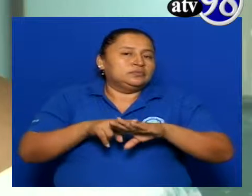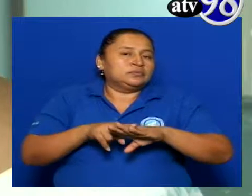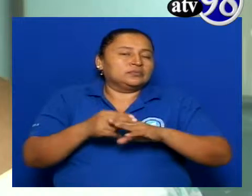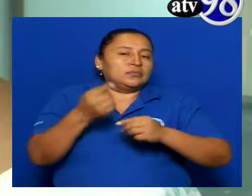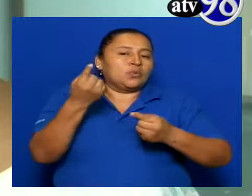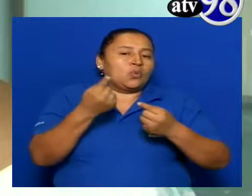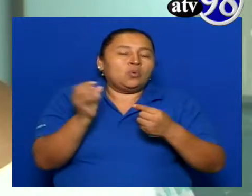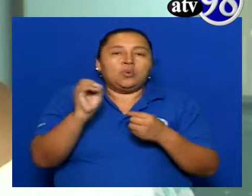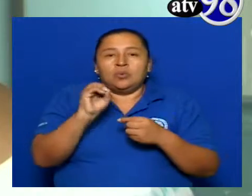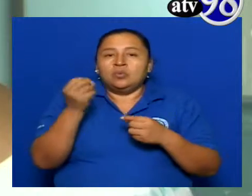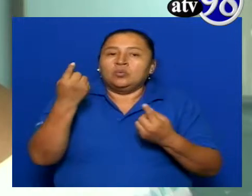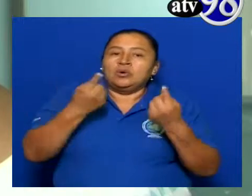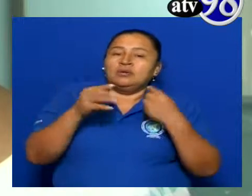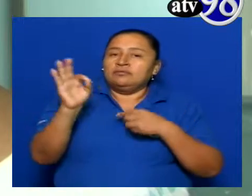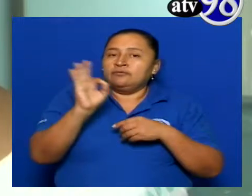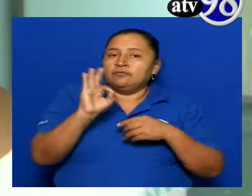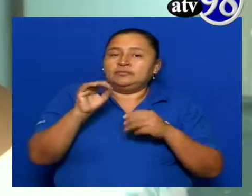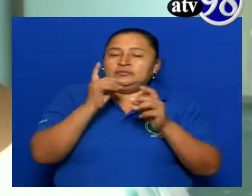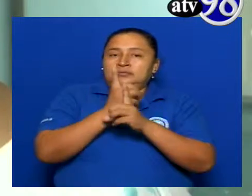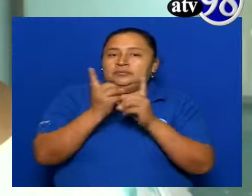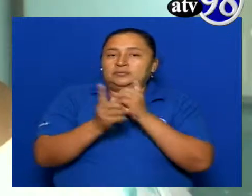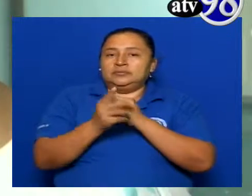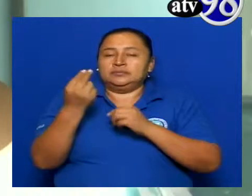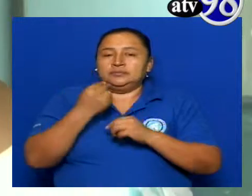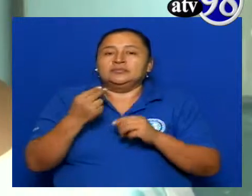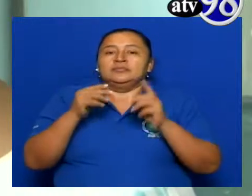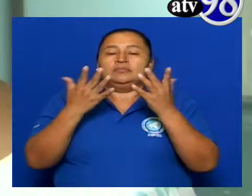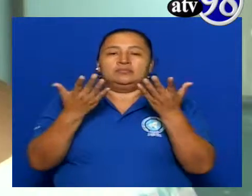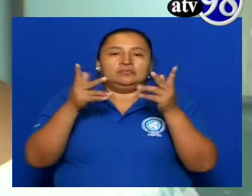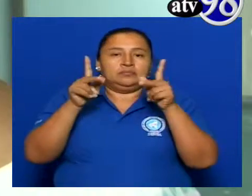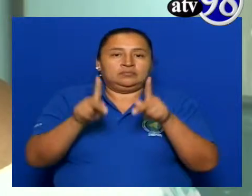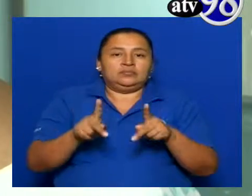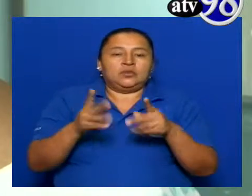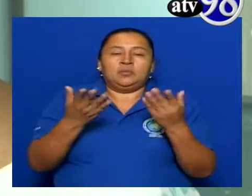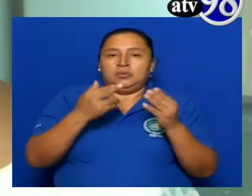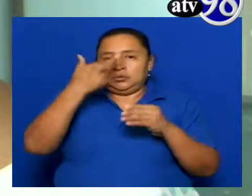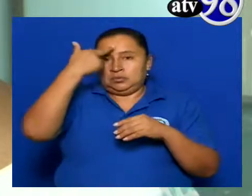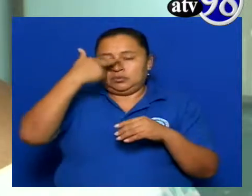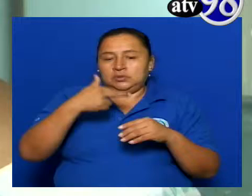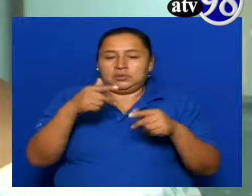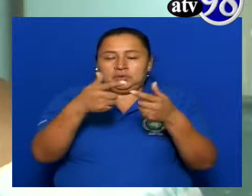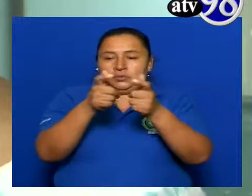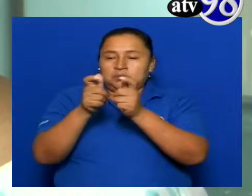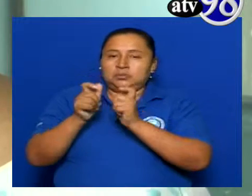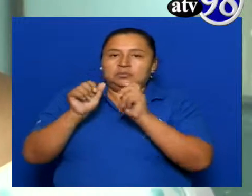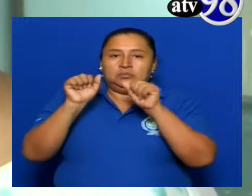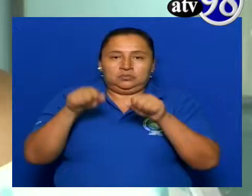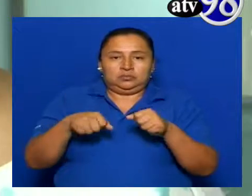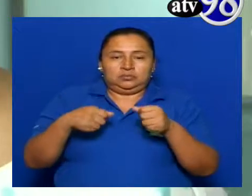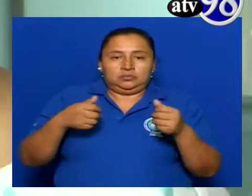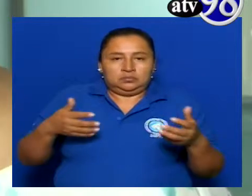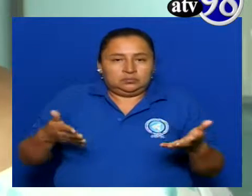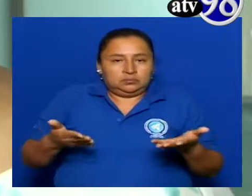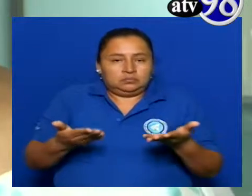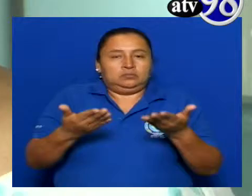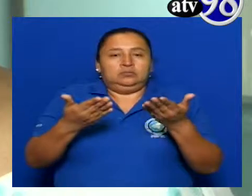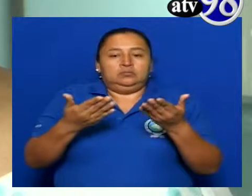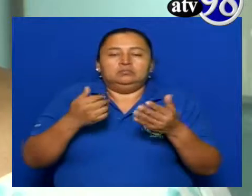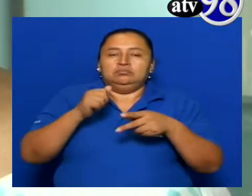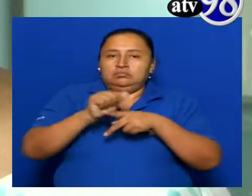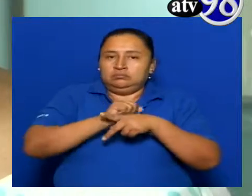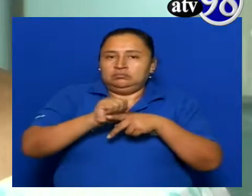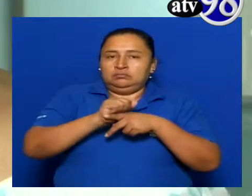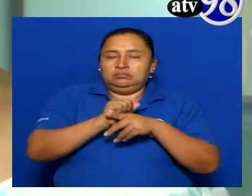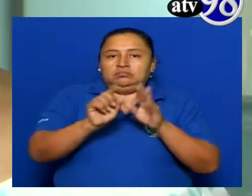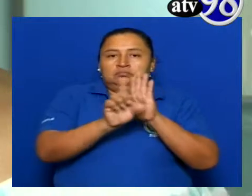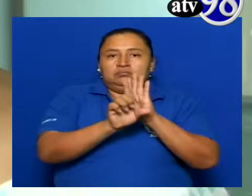los formatos que nosotros debemos utilizar como responsables de área para poder aplicar